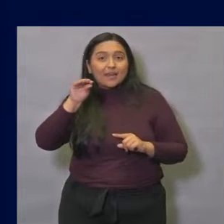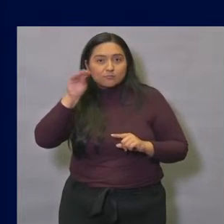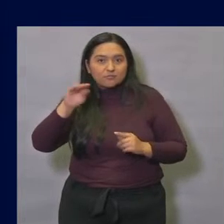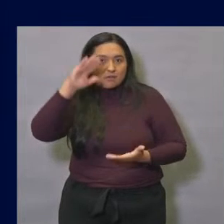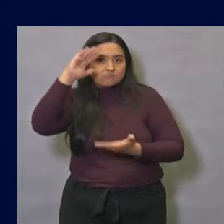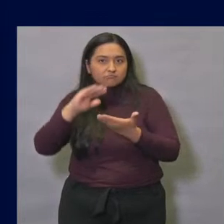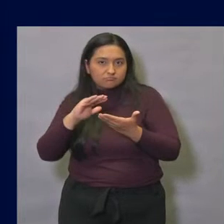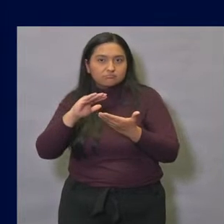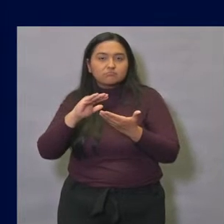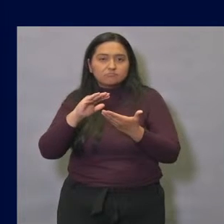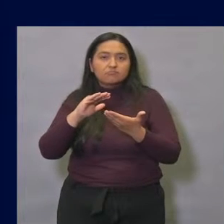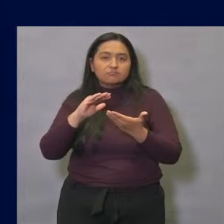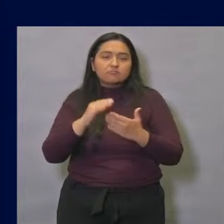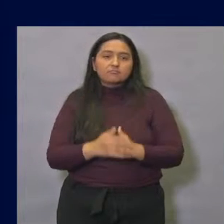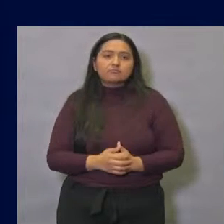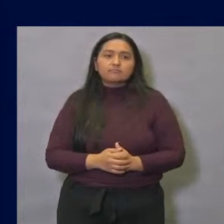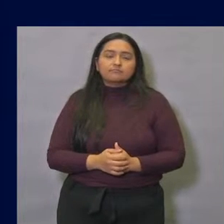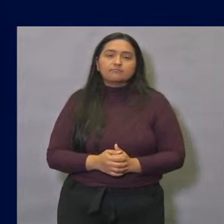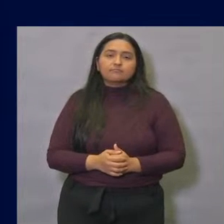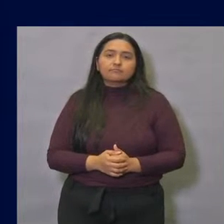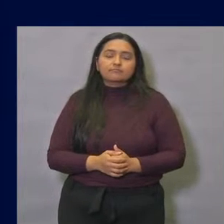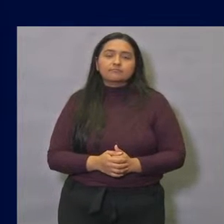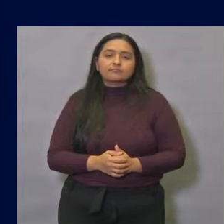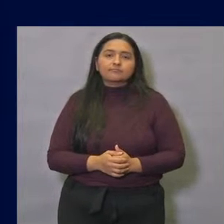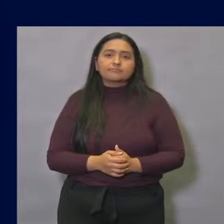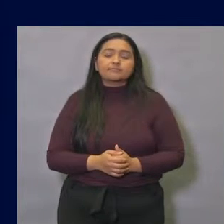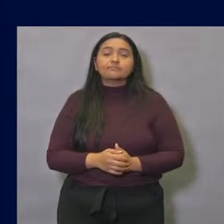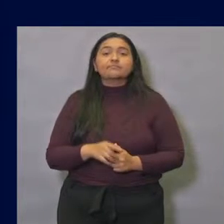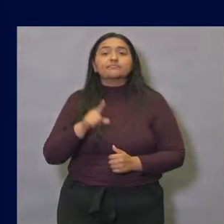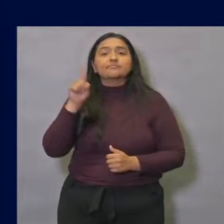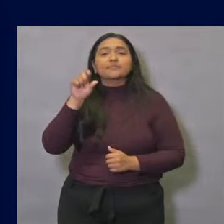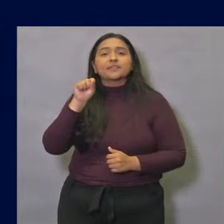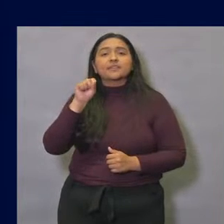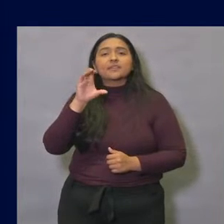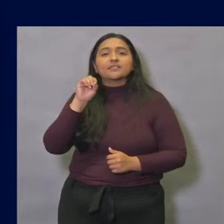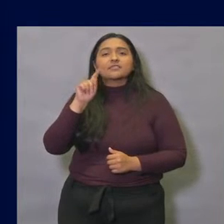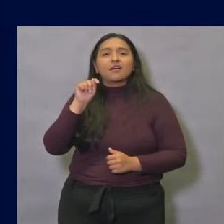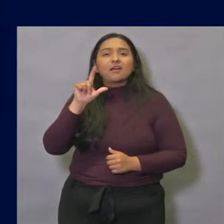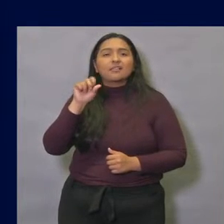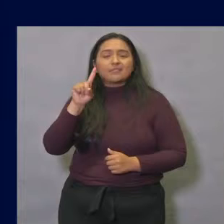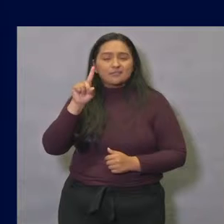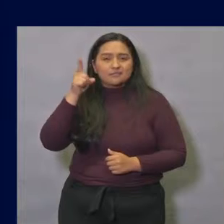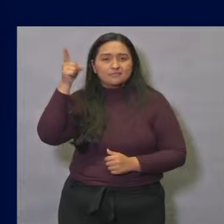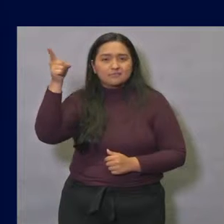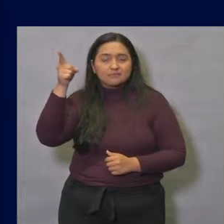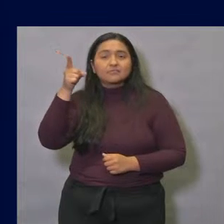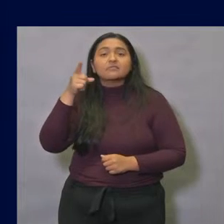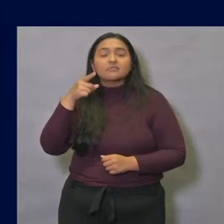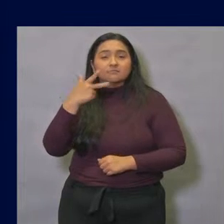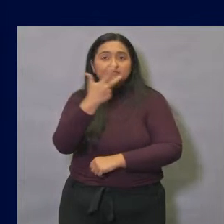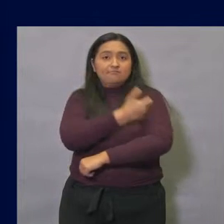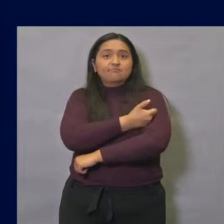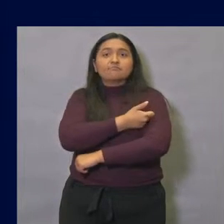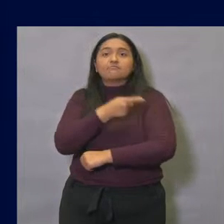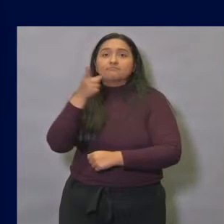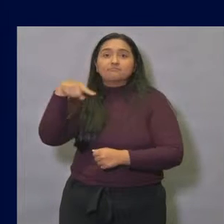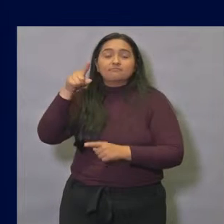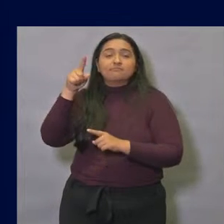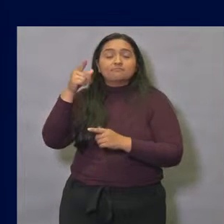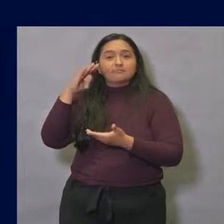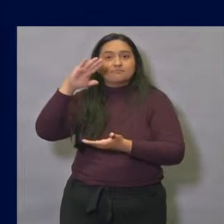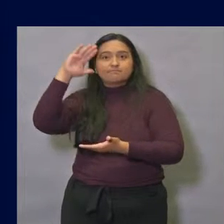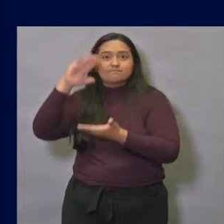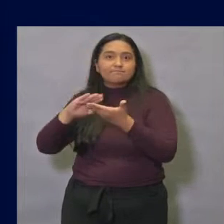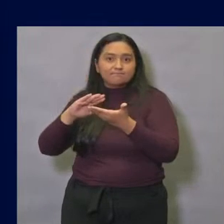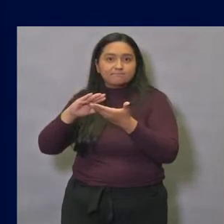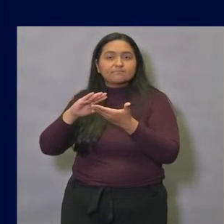esta población de muy alto riesgo. En Escocia, la vacuna redujo las hospitalizaciones por COVID-19